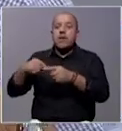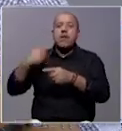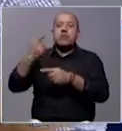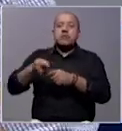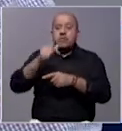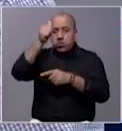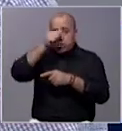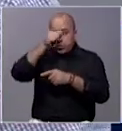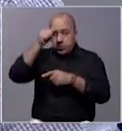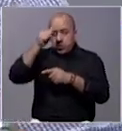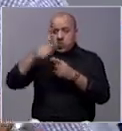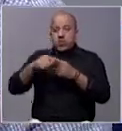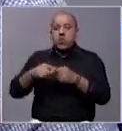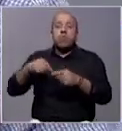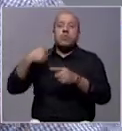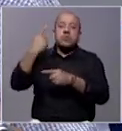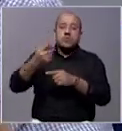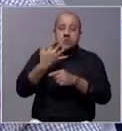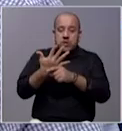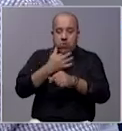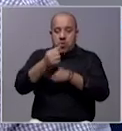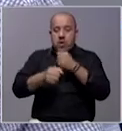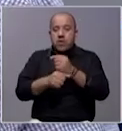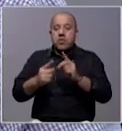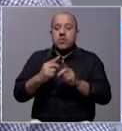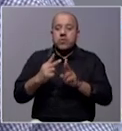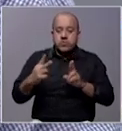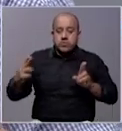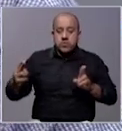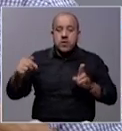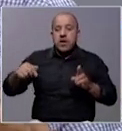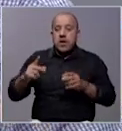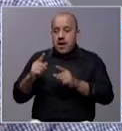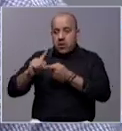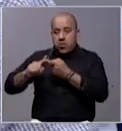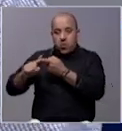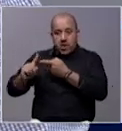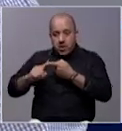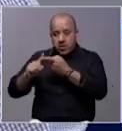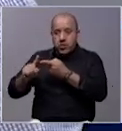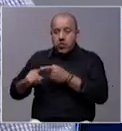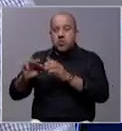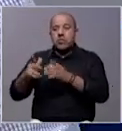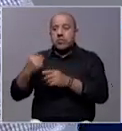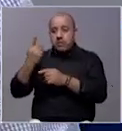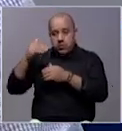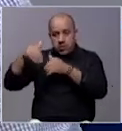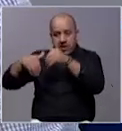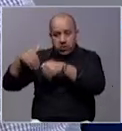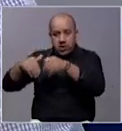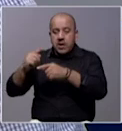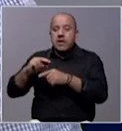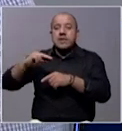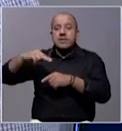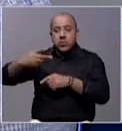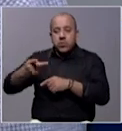domingo y al próximo periodo gobierno conformáramos esta coalición este acuerdo que no fue electoral después fue programático y será un acuerdo de gobierno